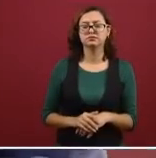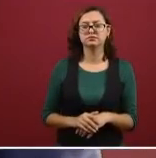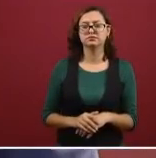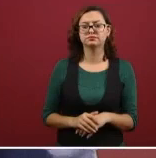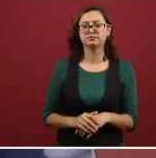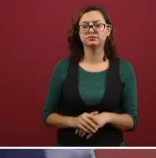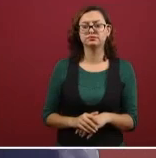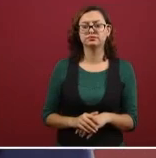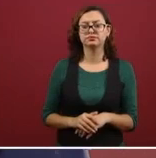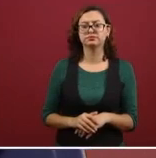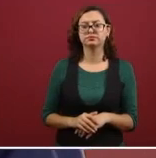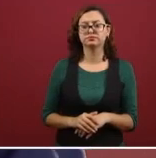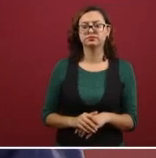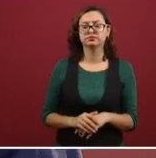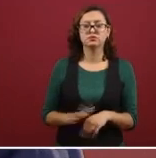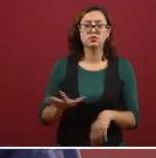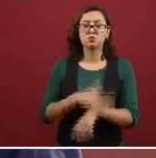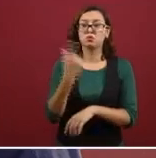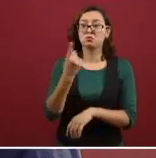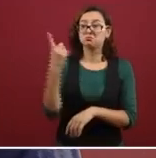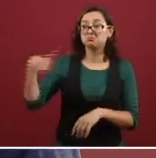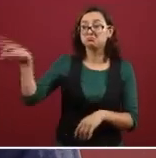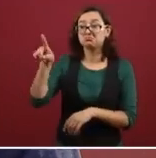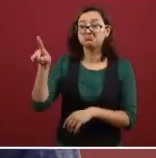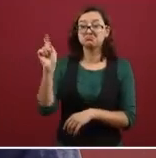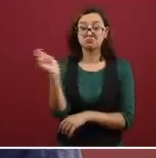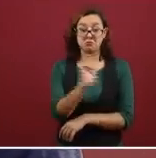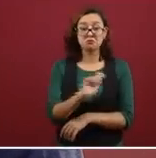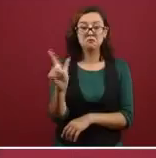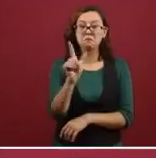no han actuado con profesionalismo,